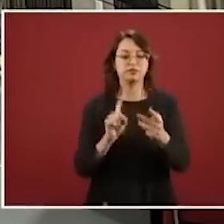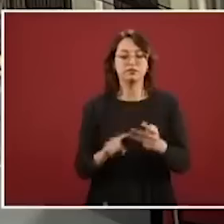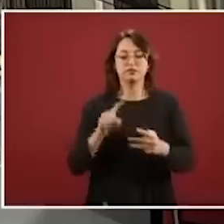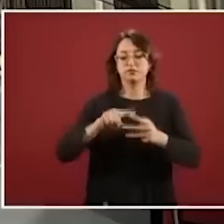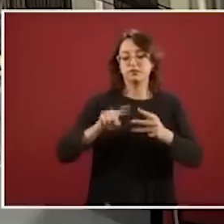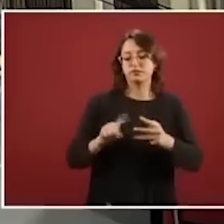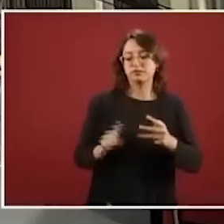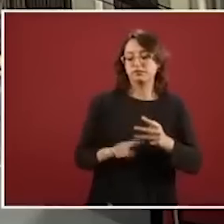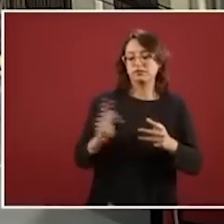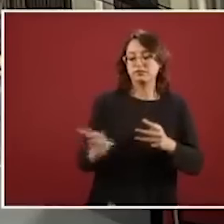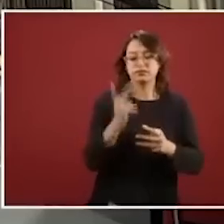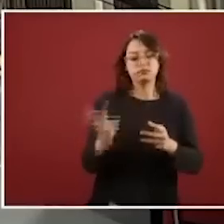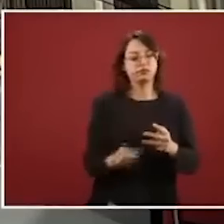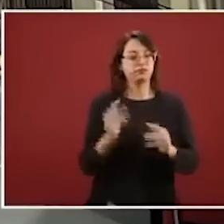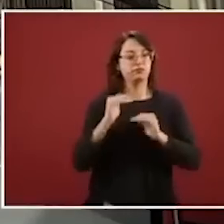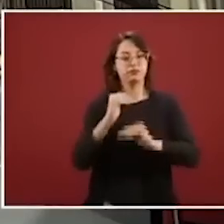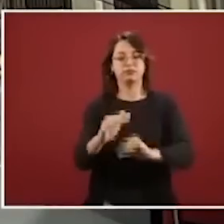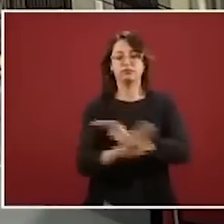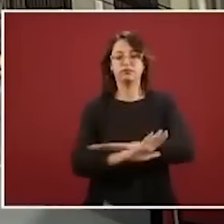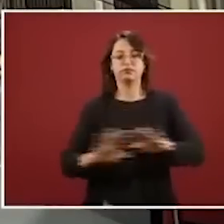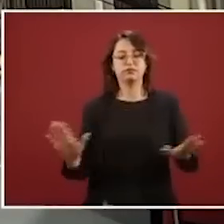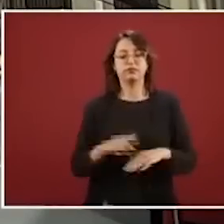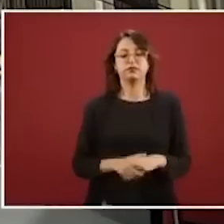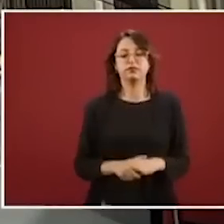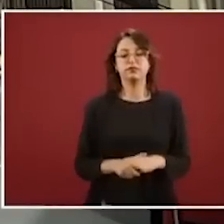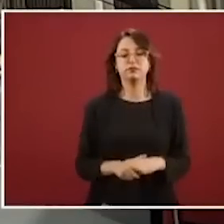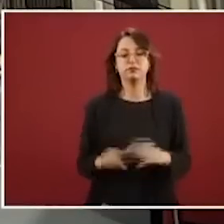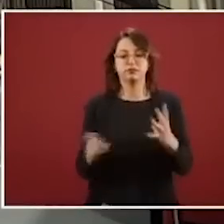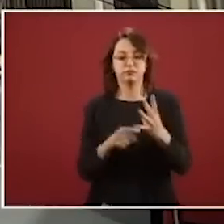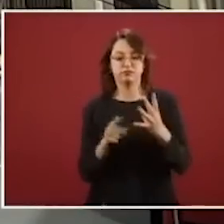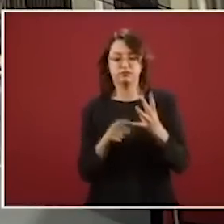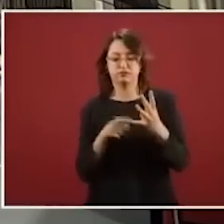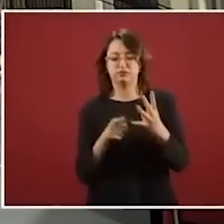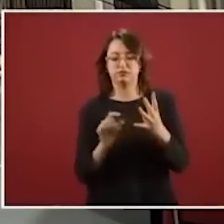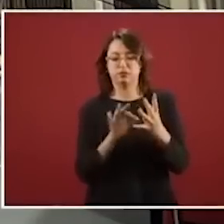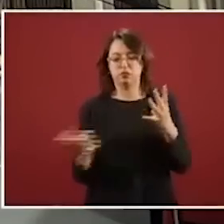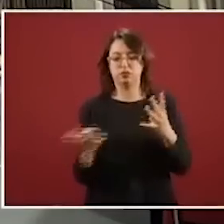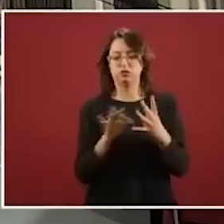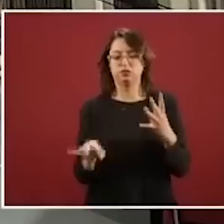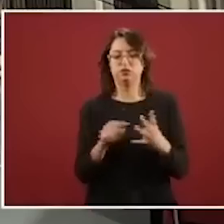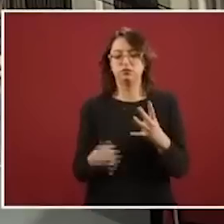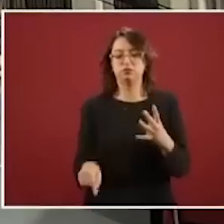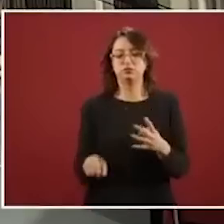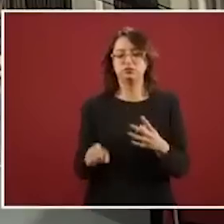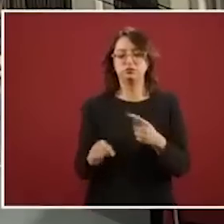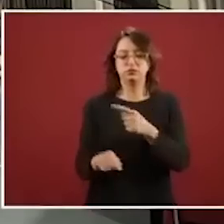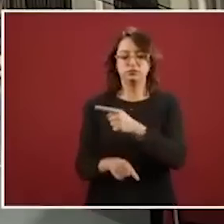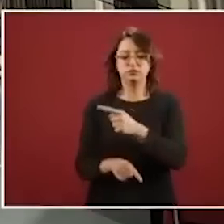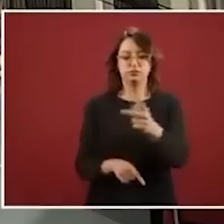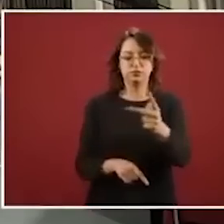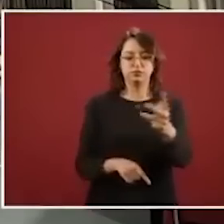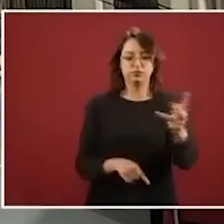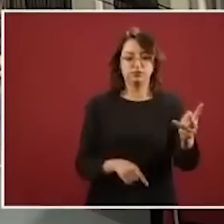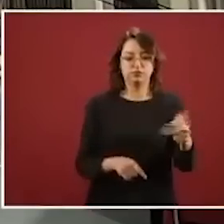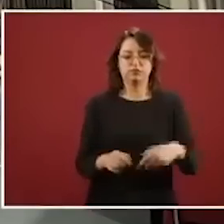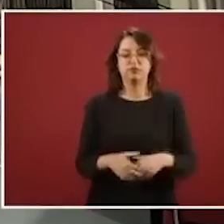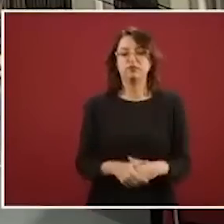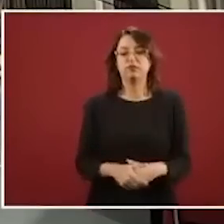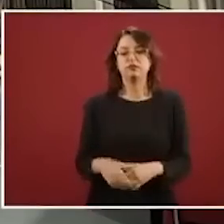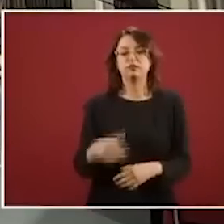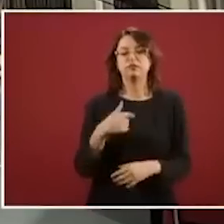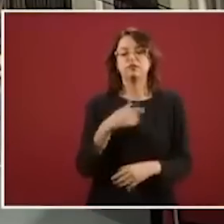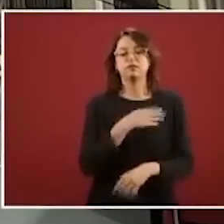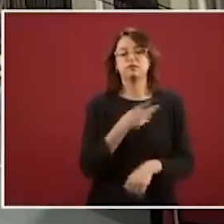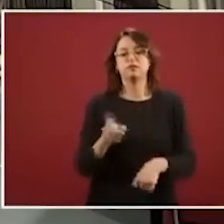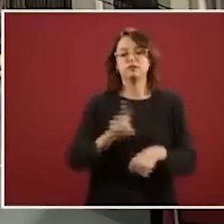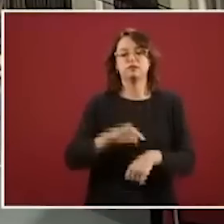dos, tres. Y al final dejo la tuya, que es Relaciones Exteriores. Una, dos, tres, por favor. Buenos días, Jorge Espiña Soria, de